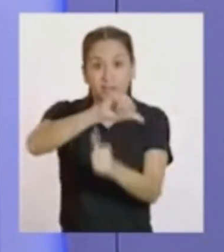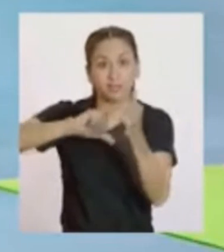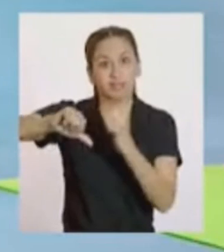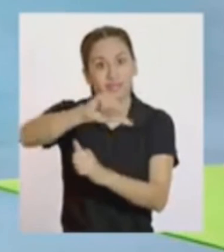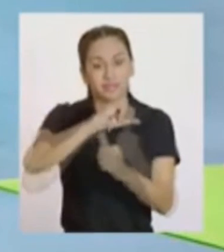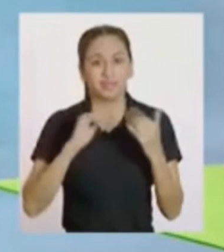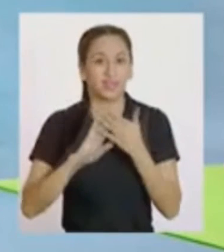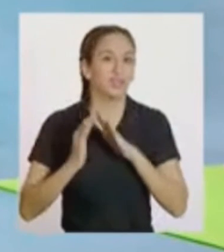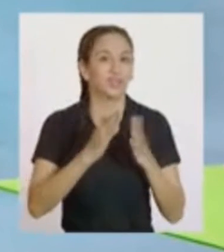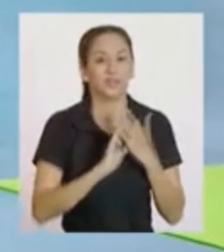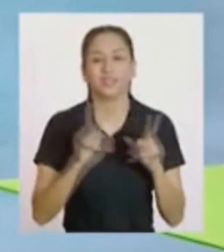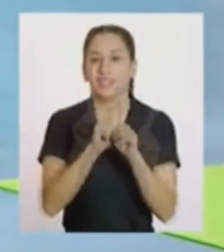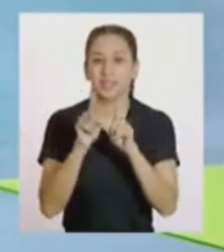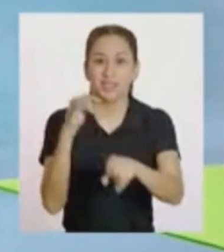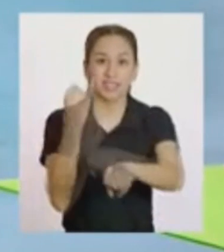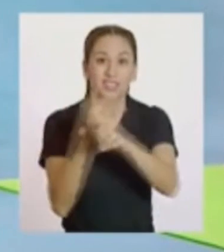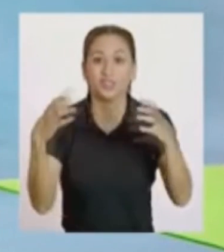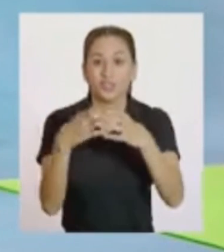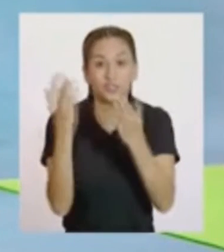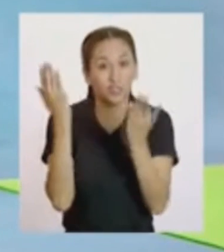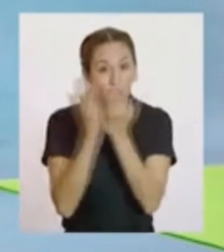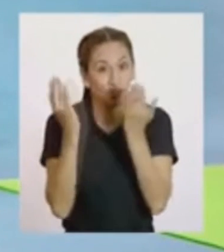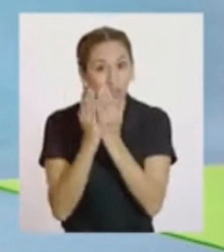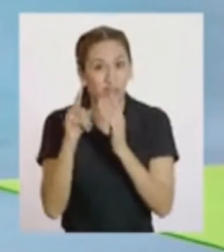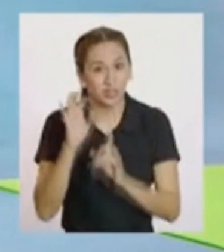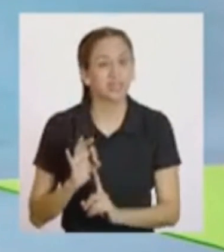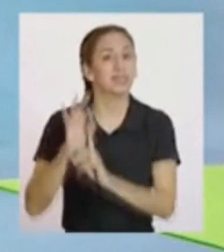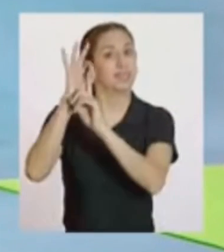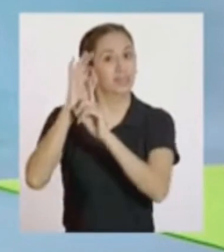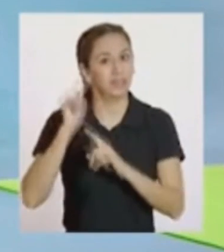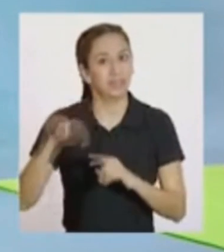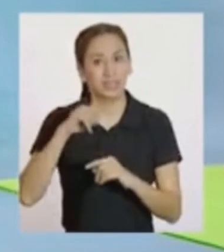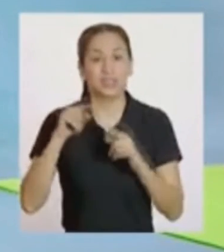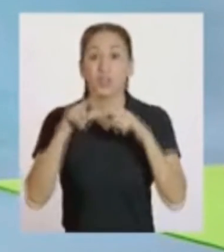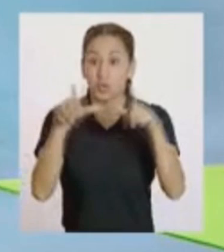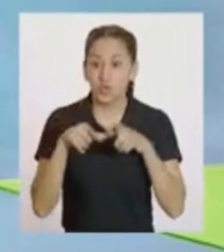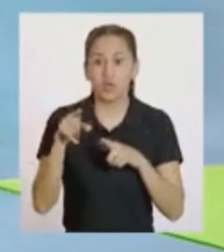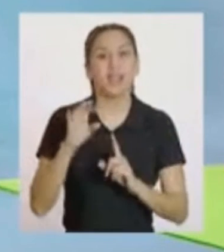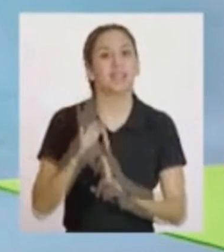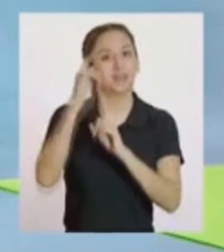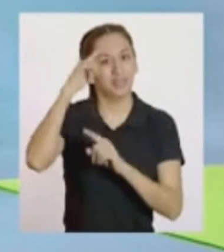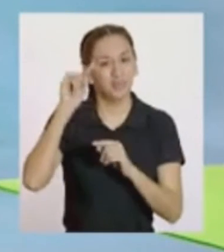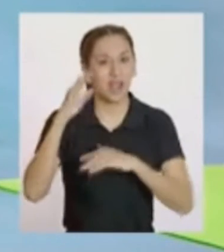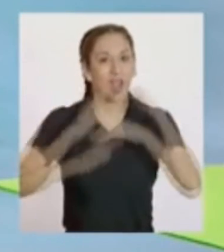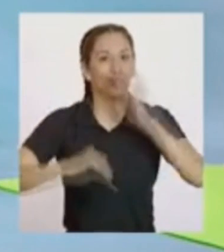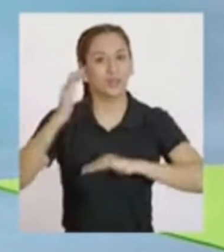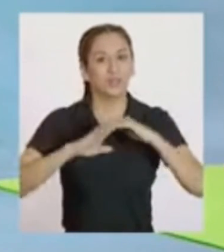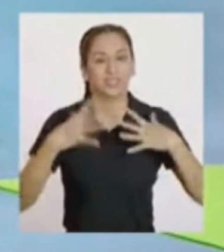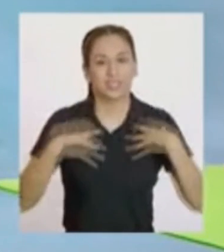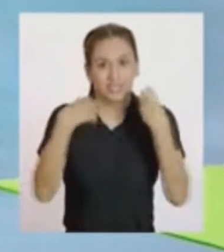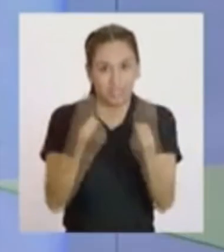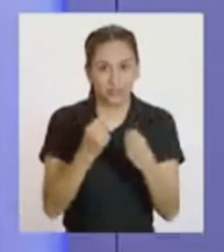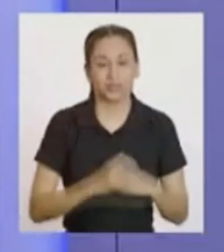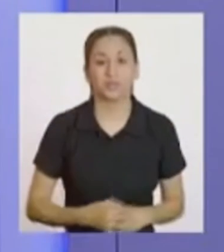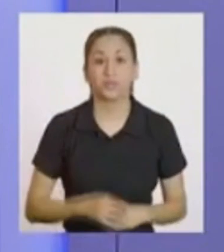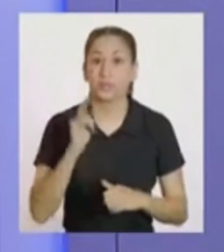comunidad. Asimismo, las instituciones educativas son, en sí mismas, espacios en los que se construye la